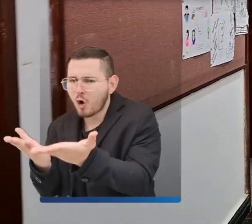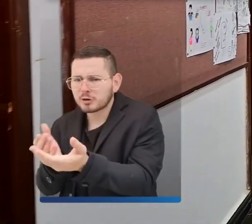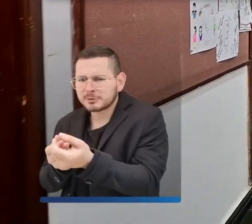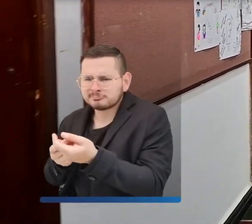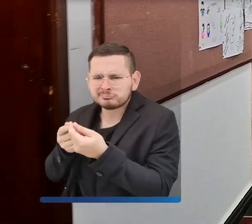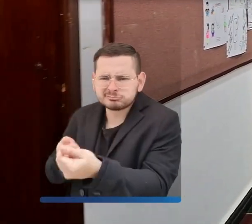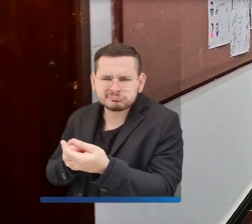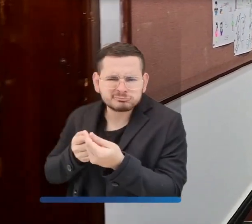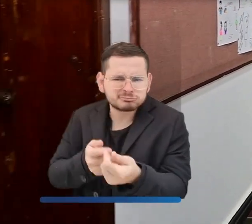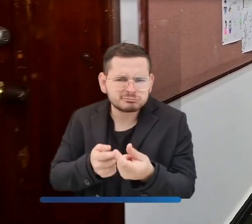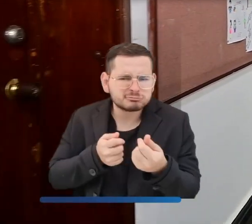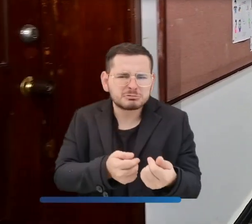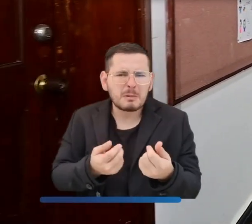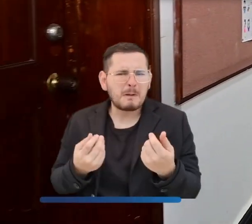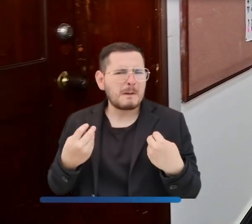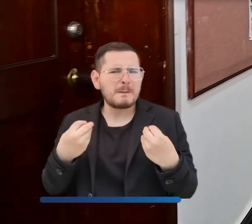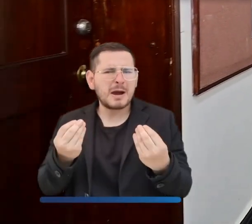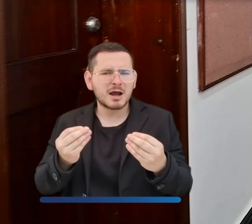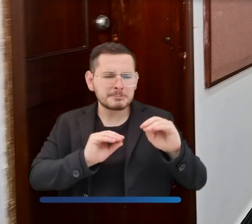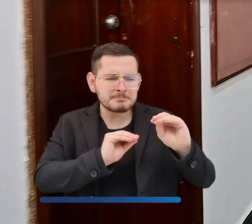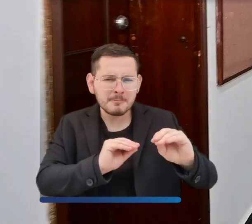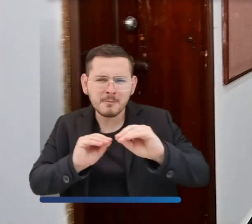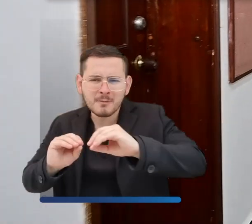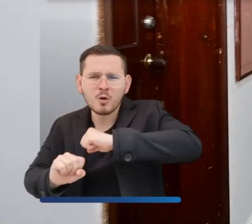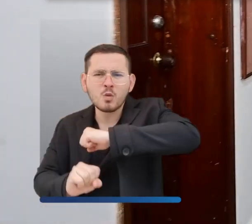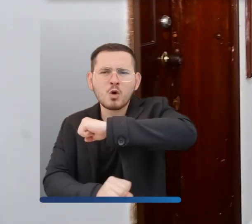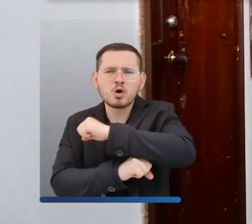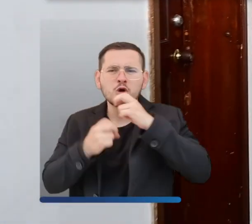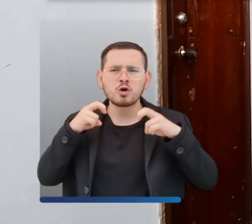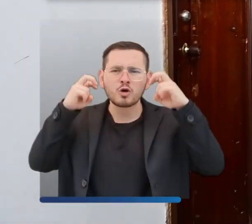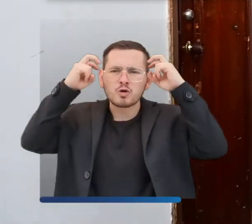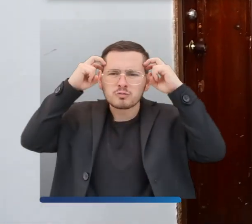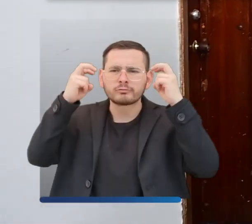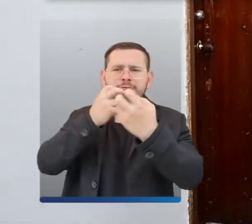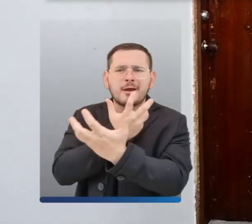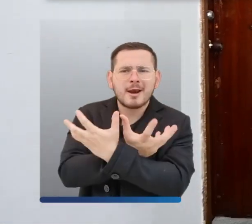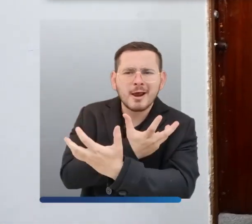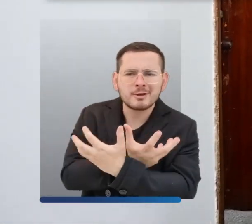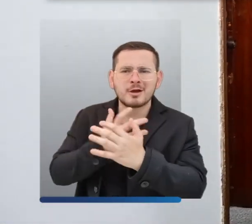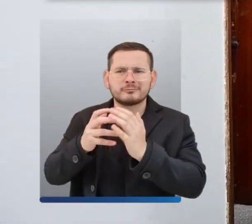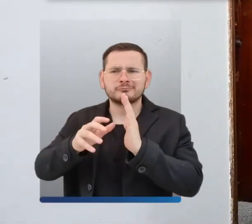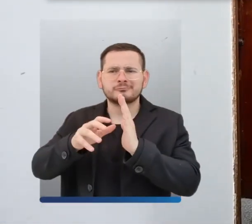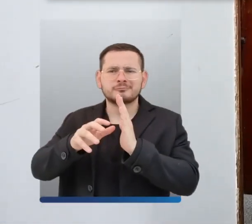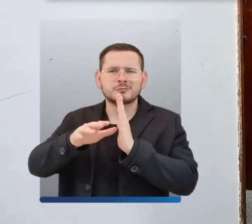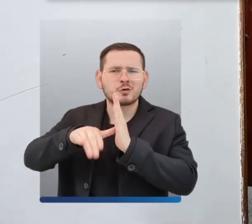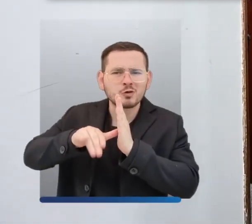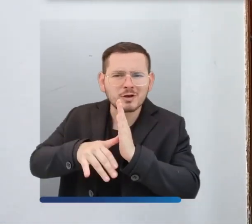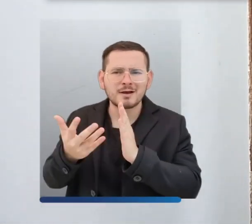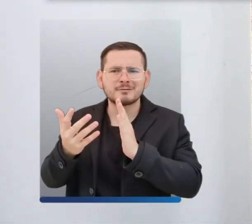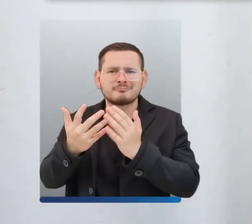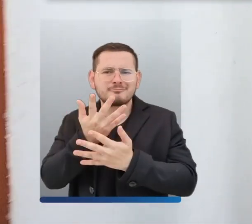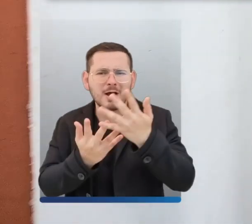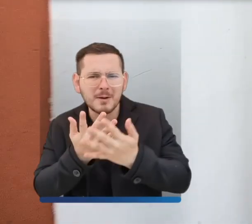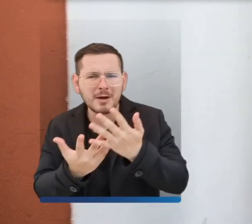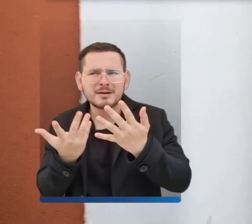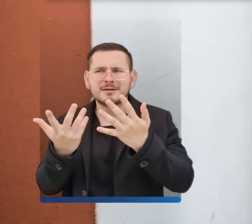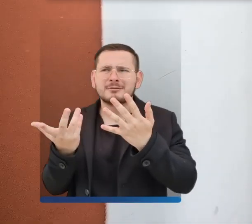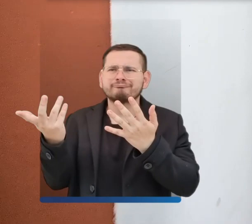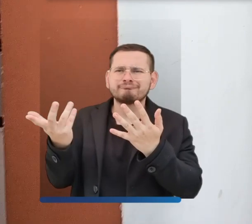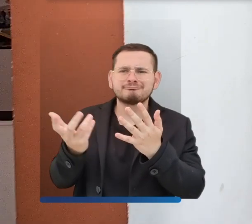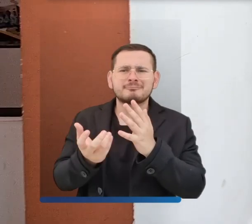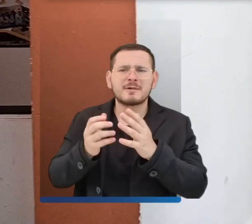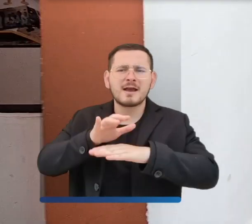capital. Con esta financiación se han fortalecido conocimientos en ciencias naturales, ciencias sociales, matemáticas,